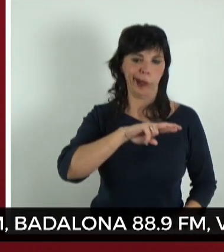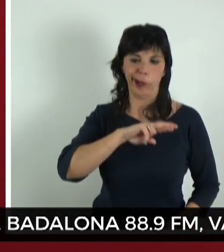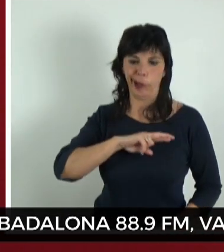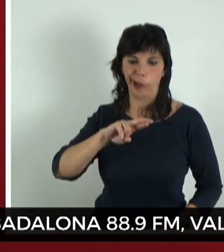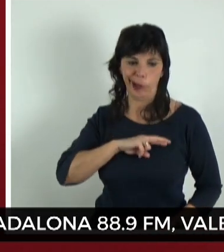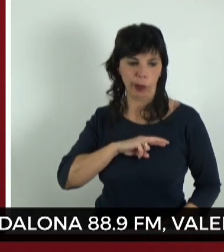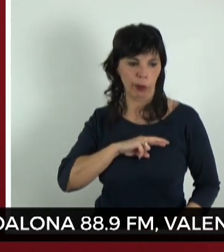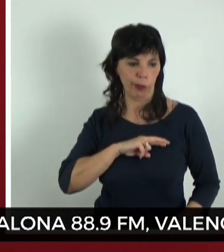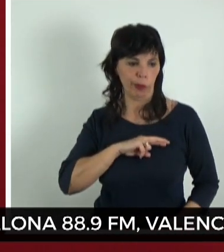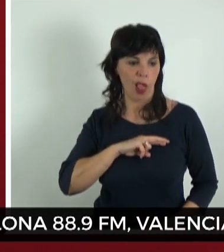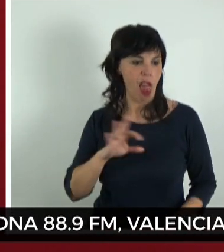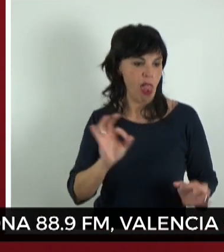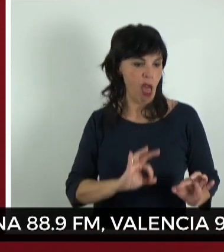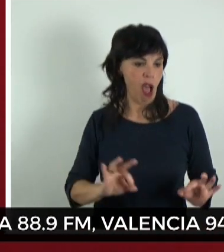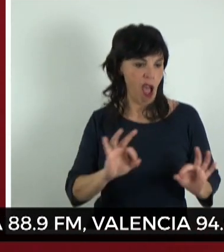ninguna religión